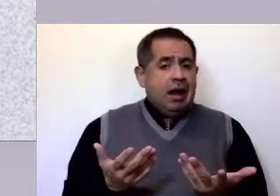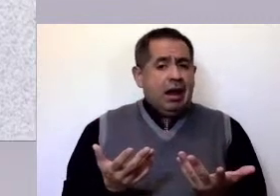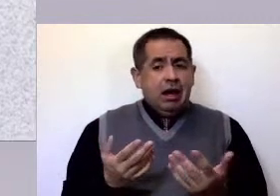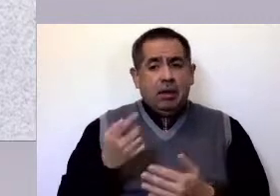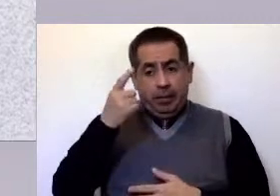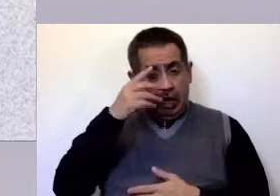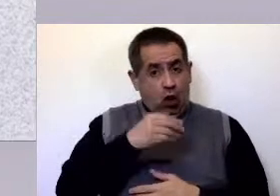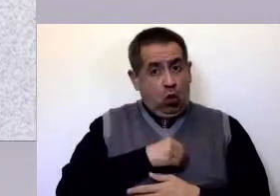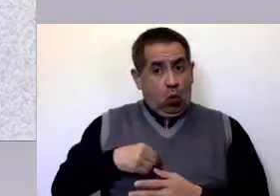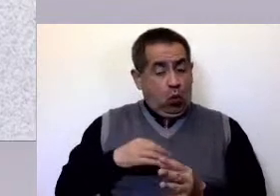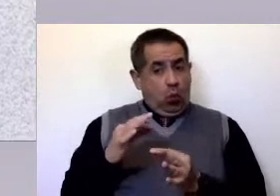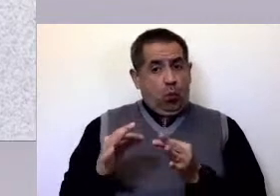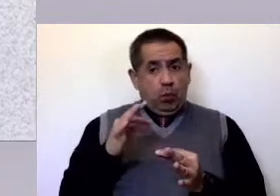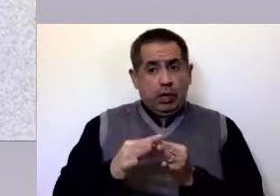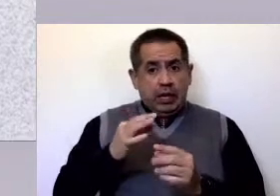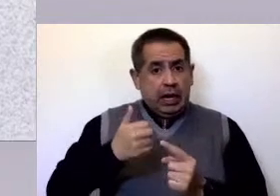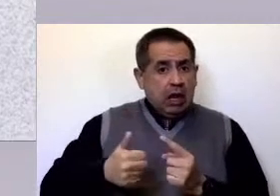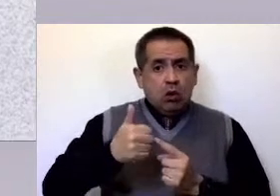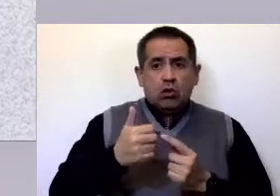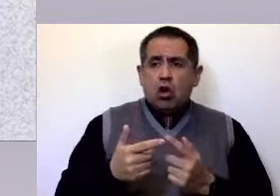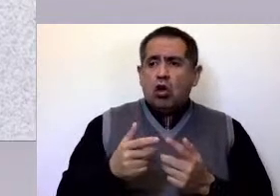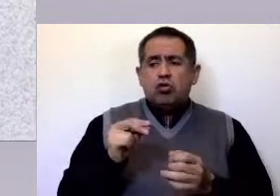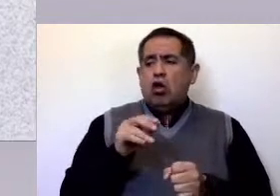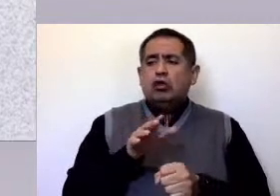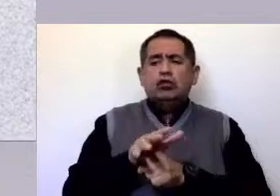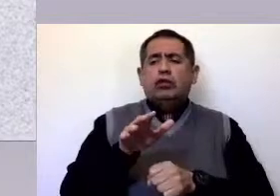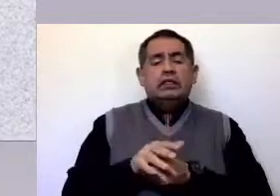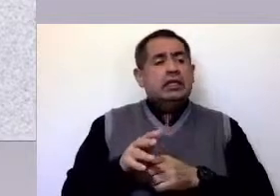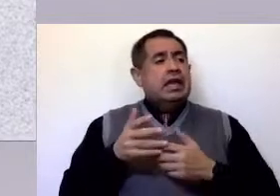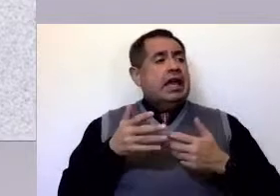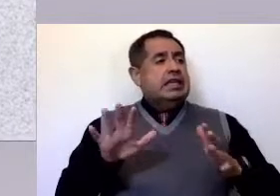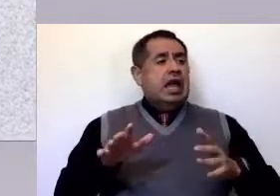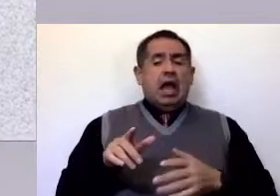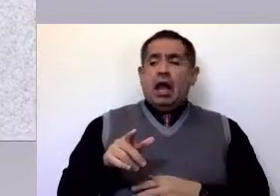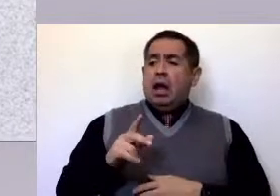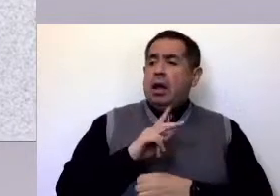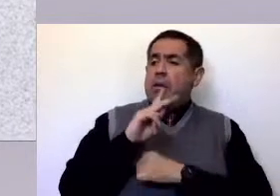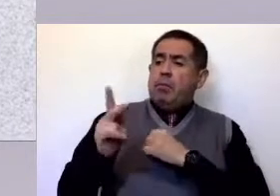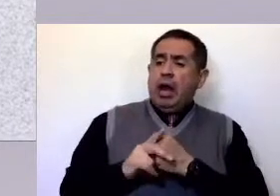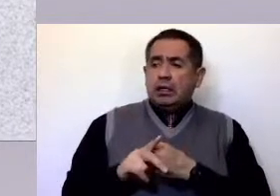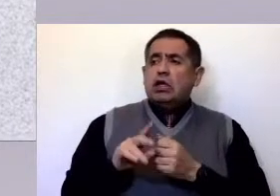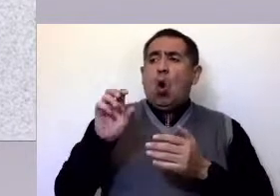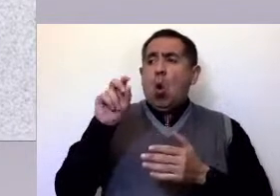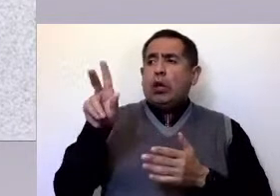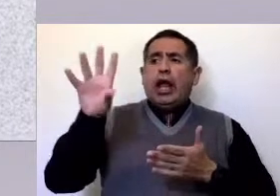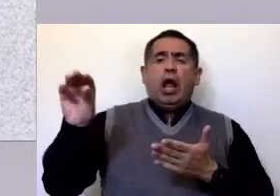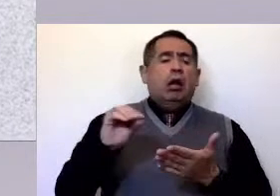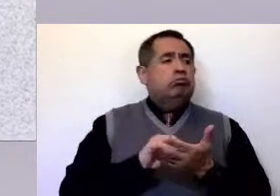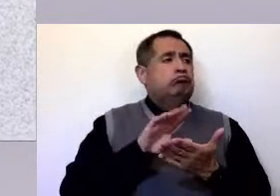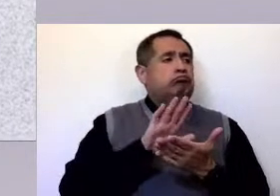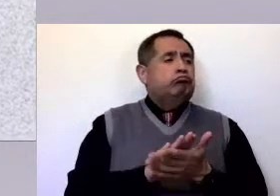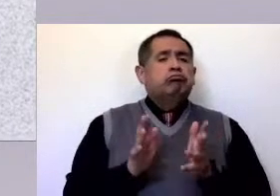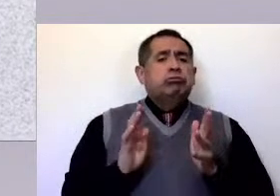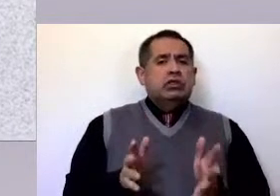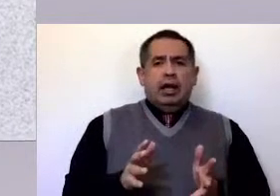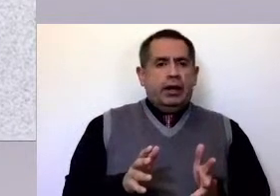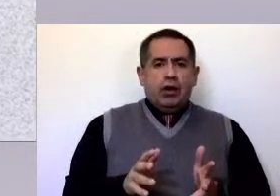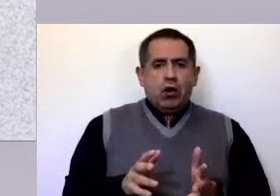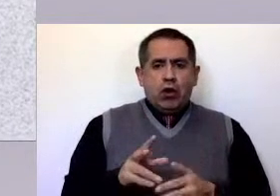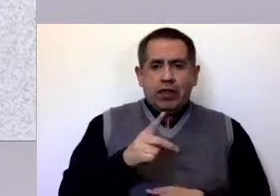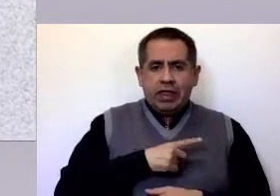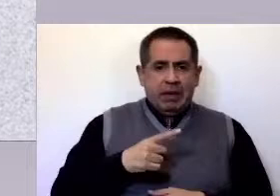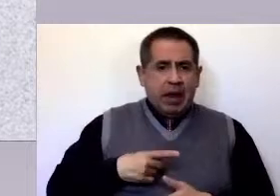obligaciones no es suficiente que el estado parte simplemente adopte las medidas sino que la acción de política